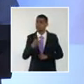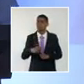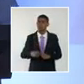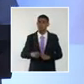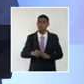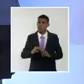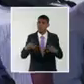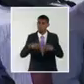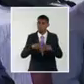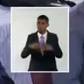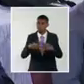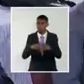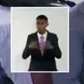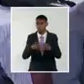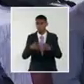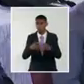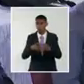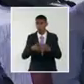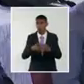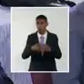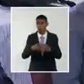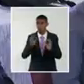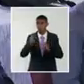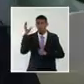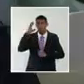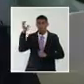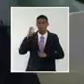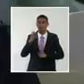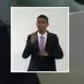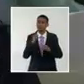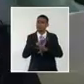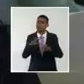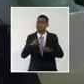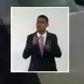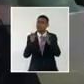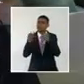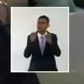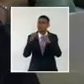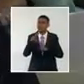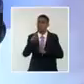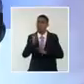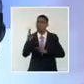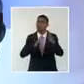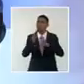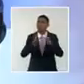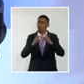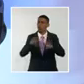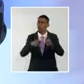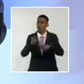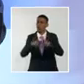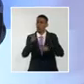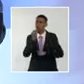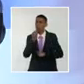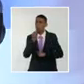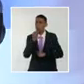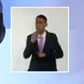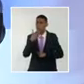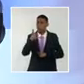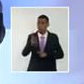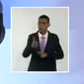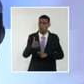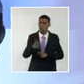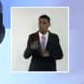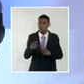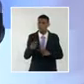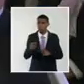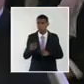Comisión Intergubernamental tiene identificados, además, nuevos intereses de negocios con posibilidades de concreción en muy